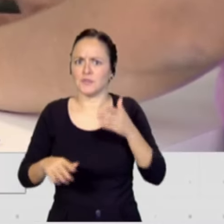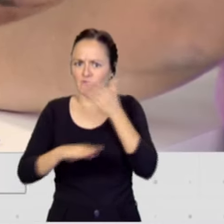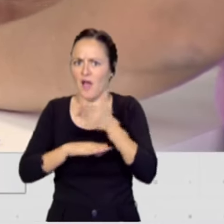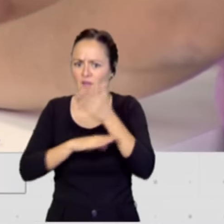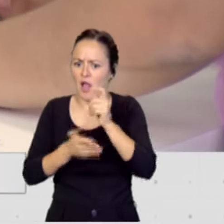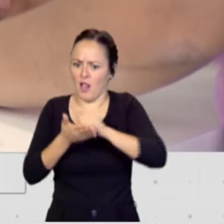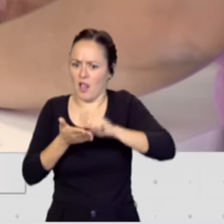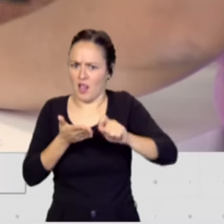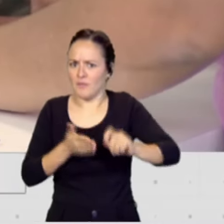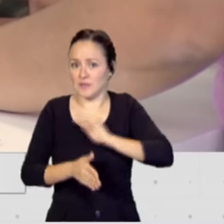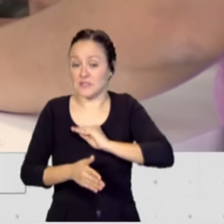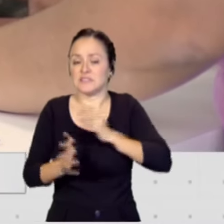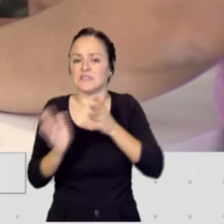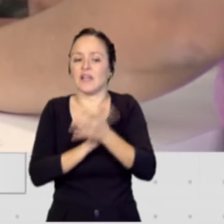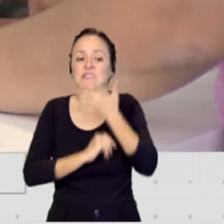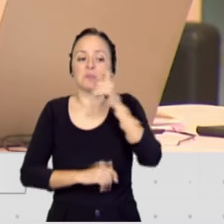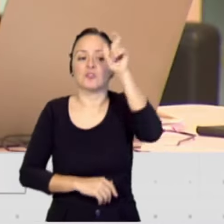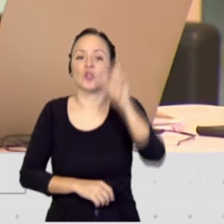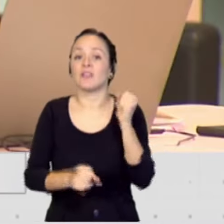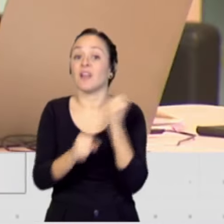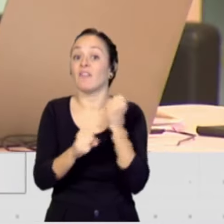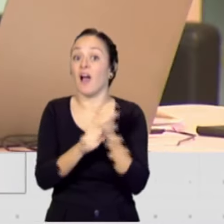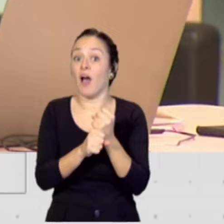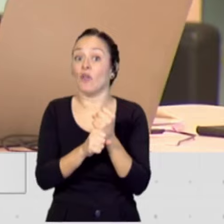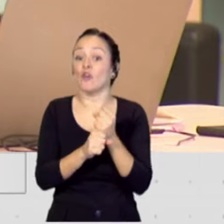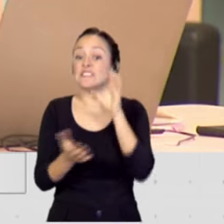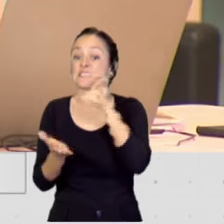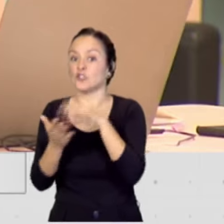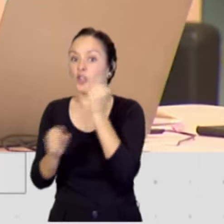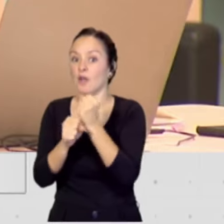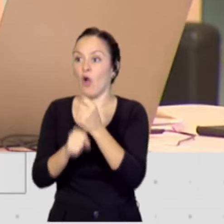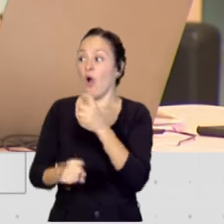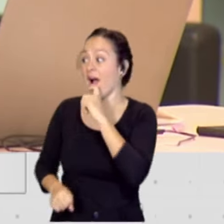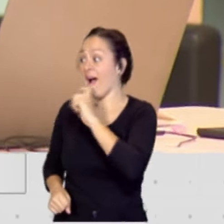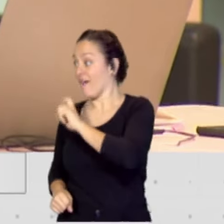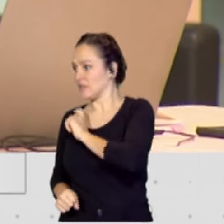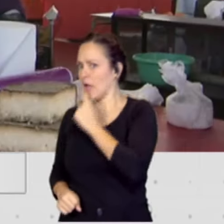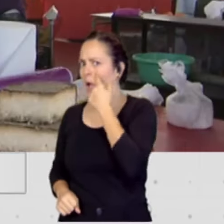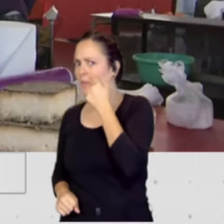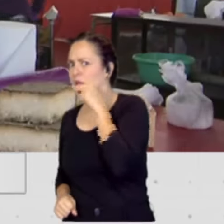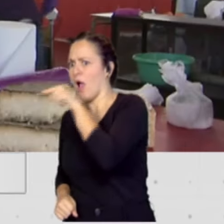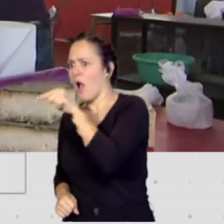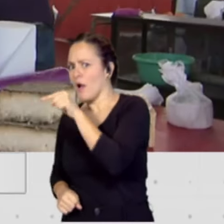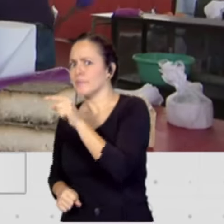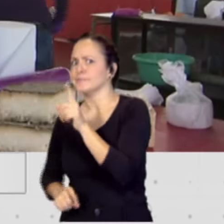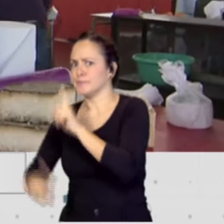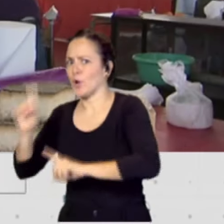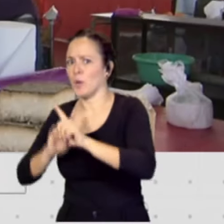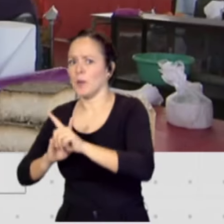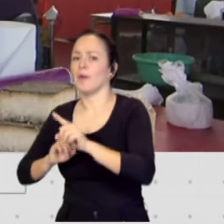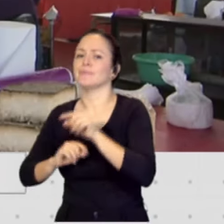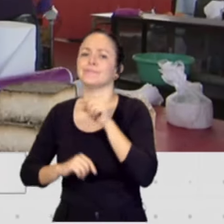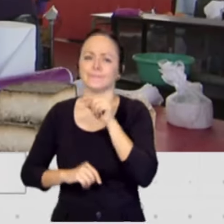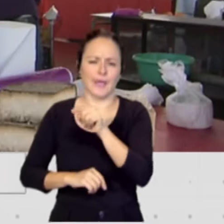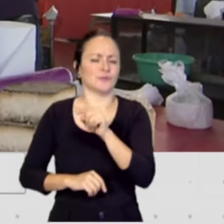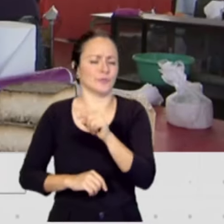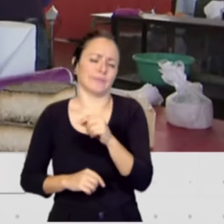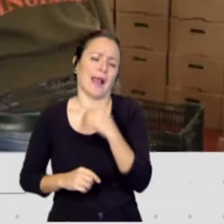trabajador una trabajadora nos denuncia una regularidad en su centro de trabajo hay un porcentaje muy alto de que en la situación irregular se